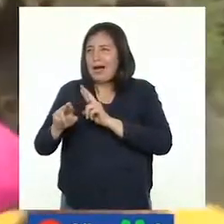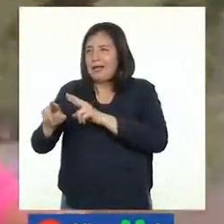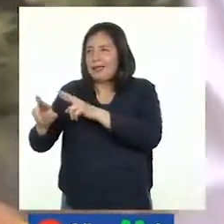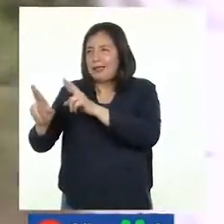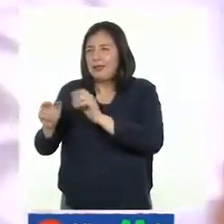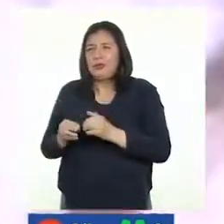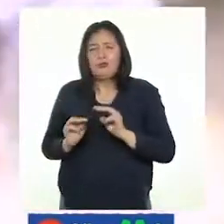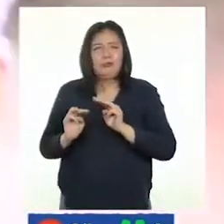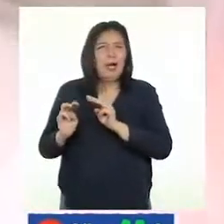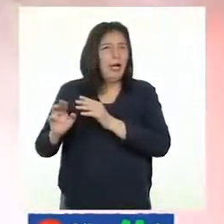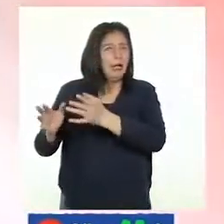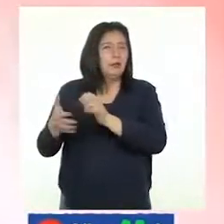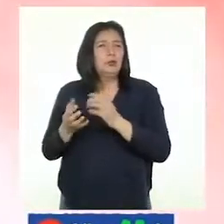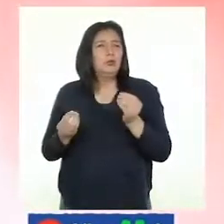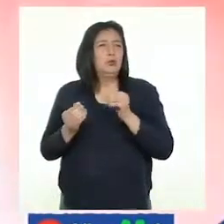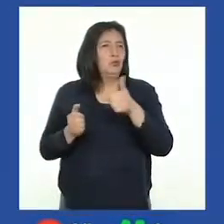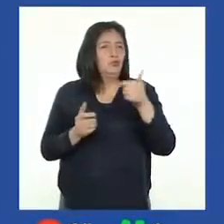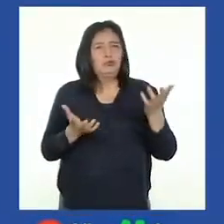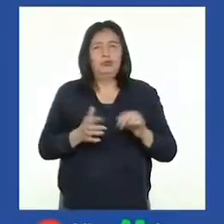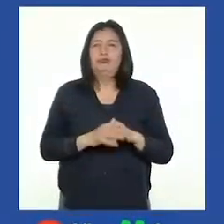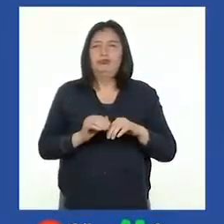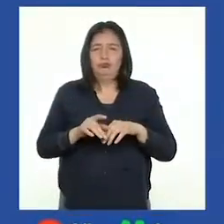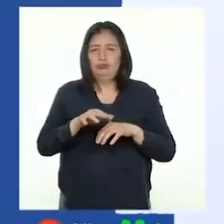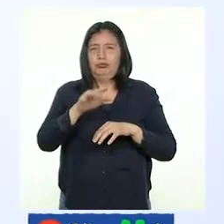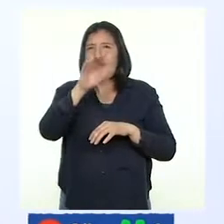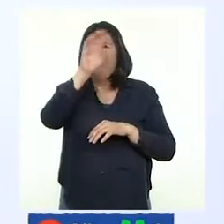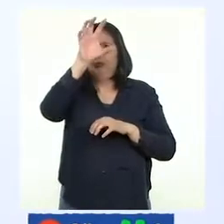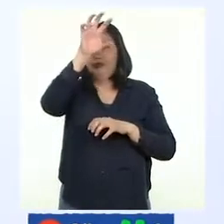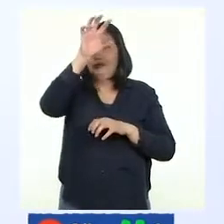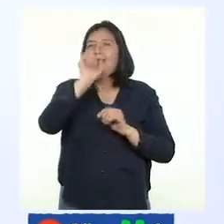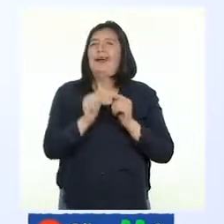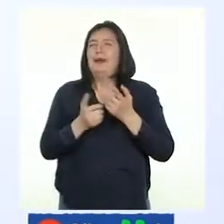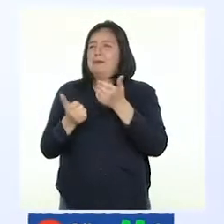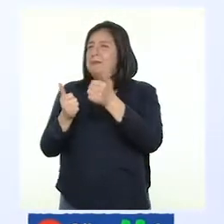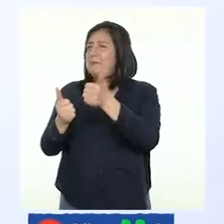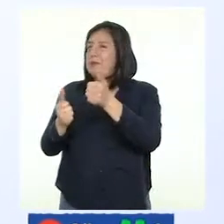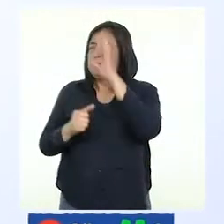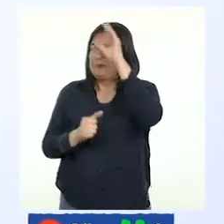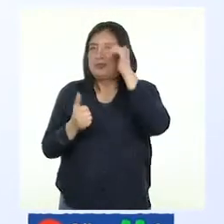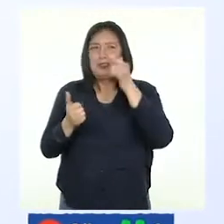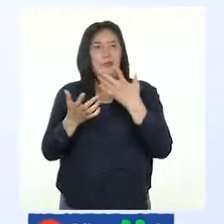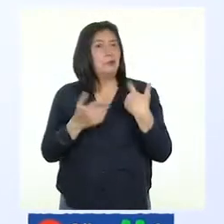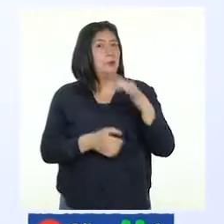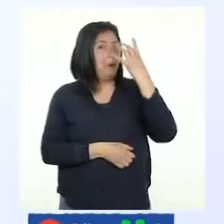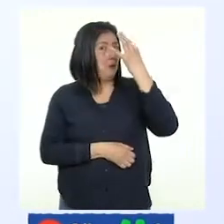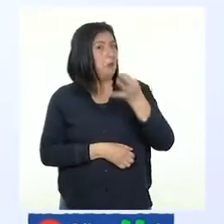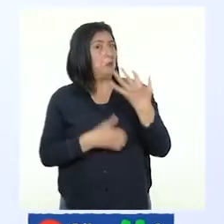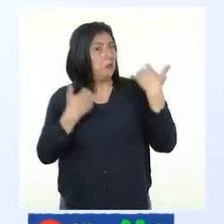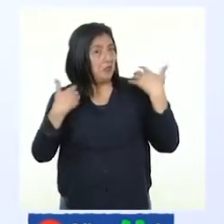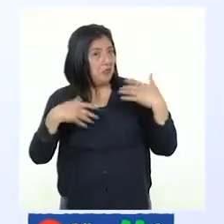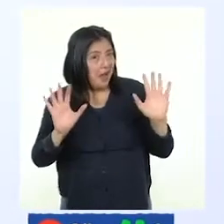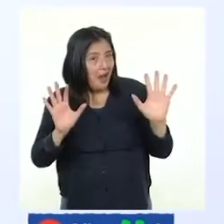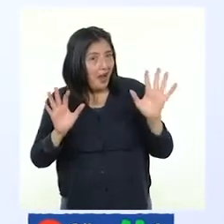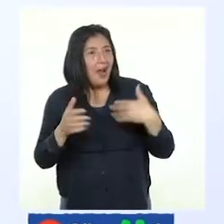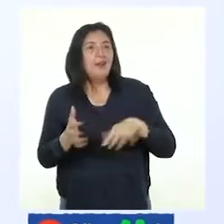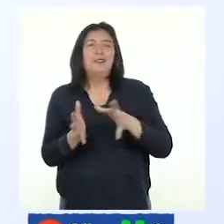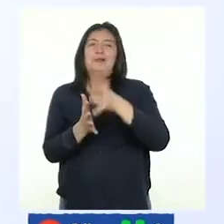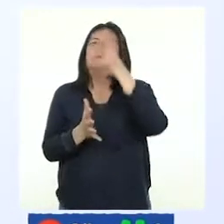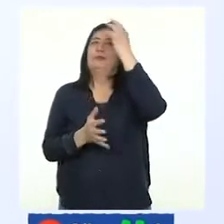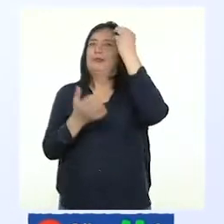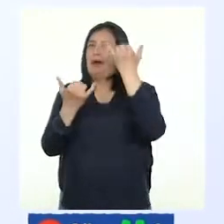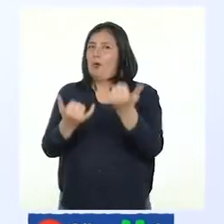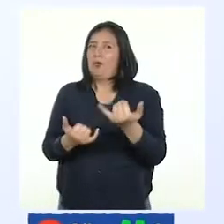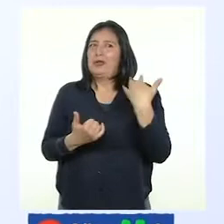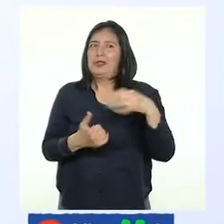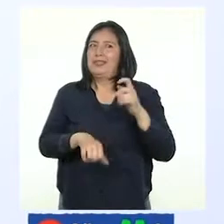ríos, mares u otros. Muy bien, chicas y chicos, creo que con todo lo que hemos aprendido